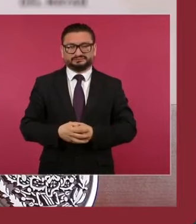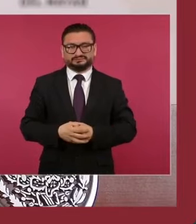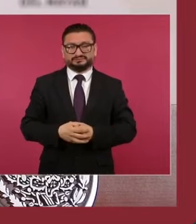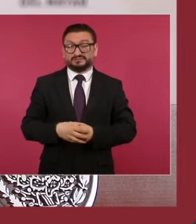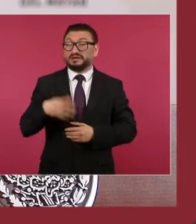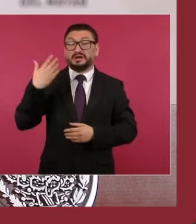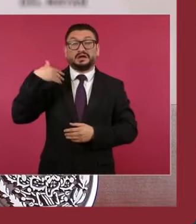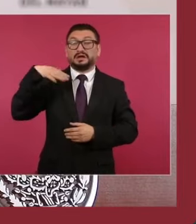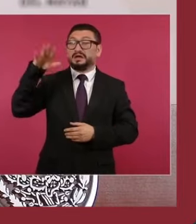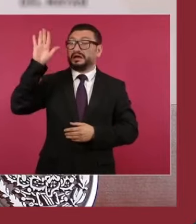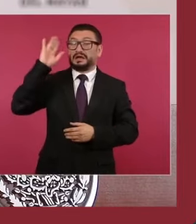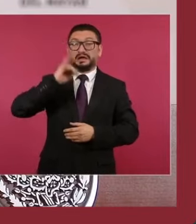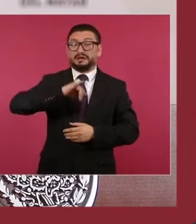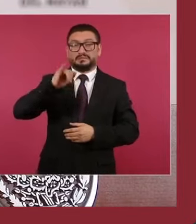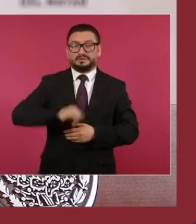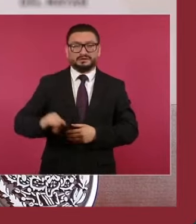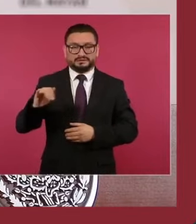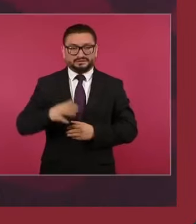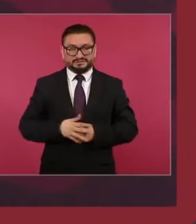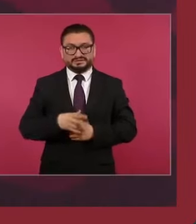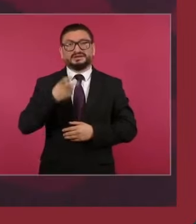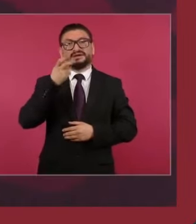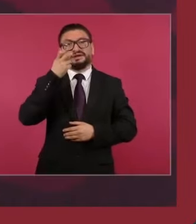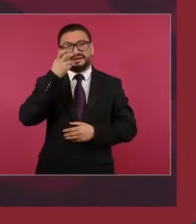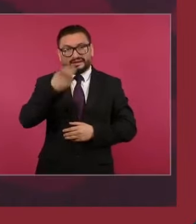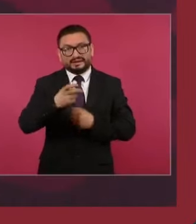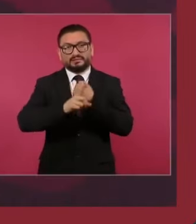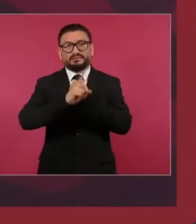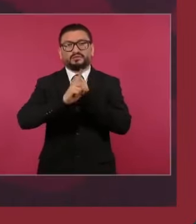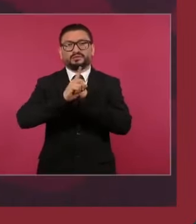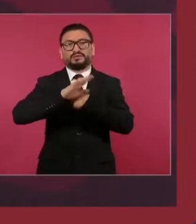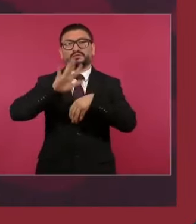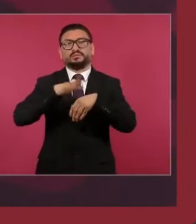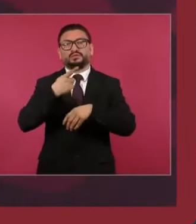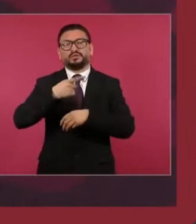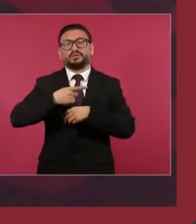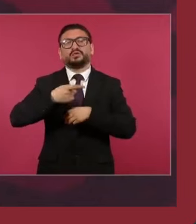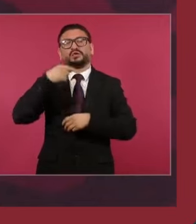había sucedido. Eso lo debemos a los